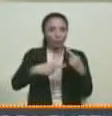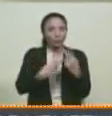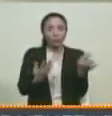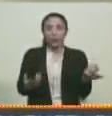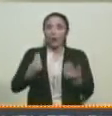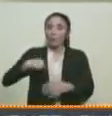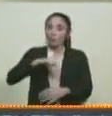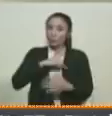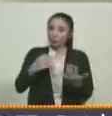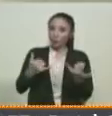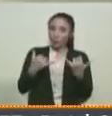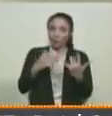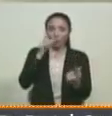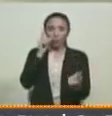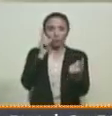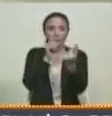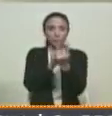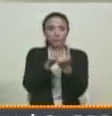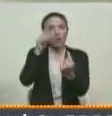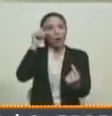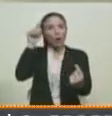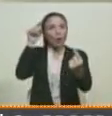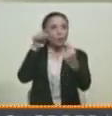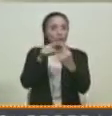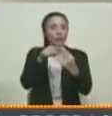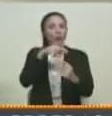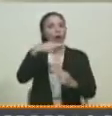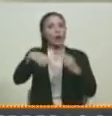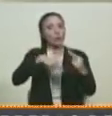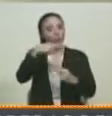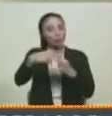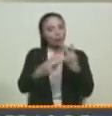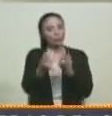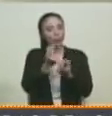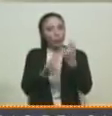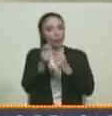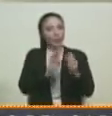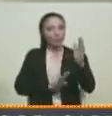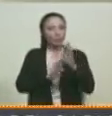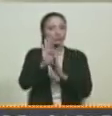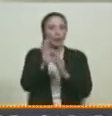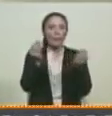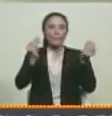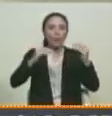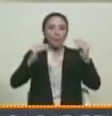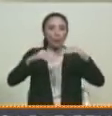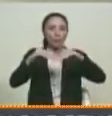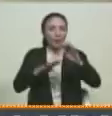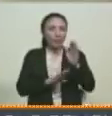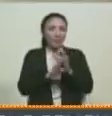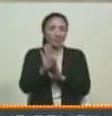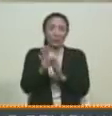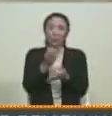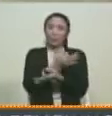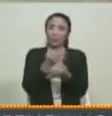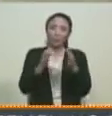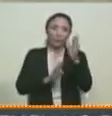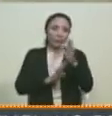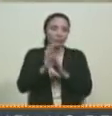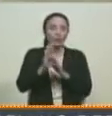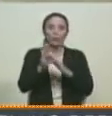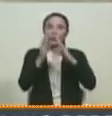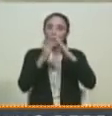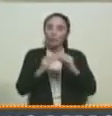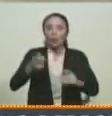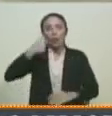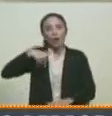nosotros concentrarnos en una gran revolución económica que produzca riqueza y satisfaga las necesidades materiales